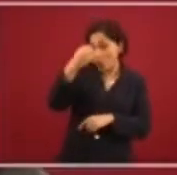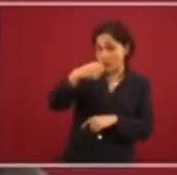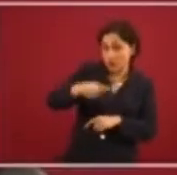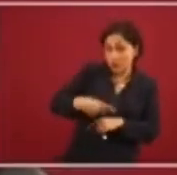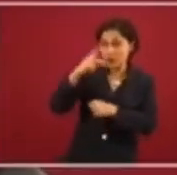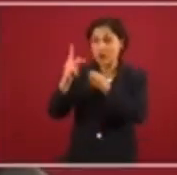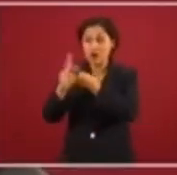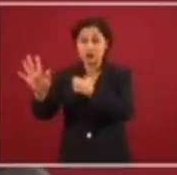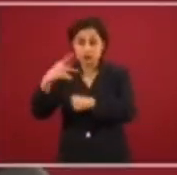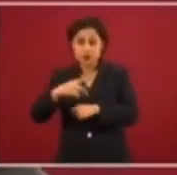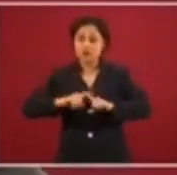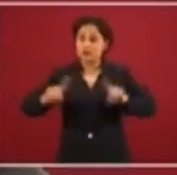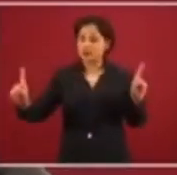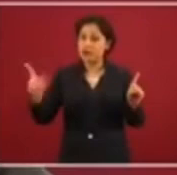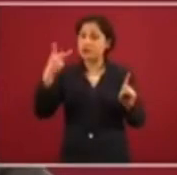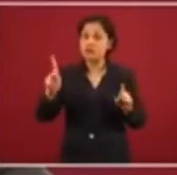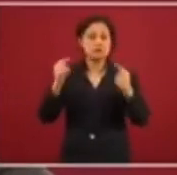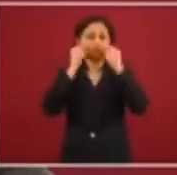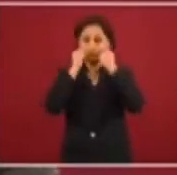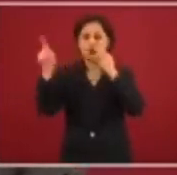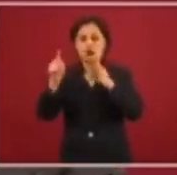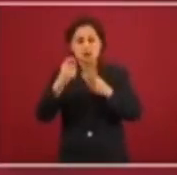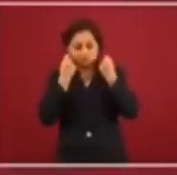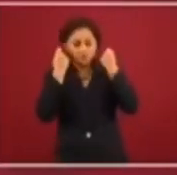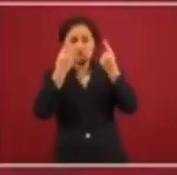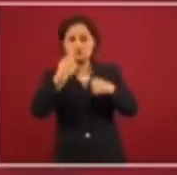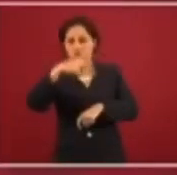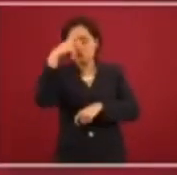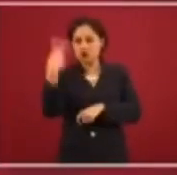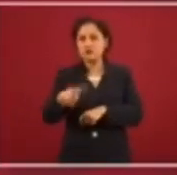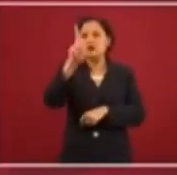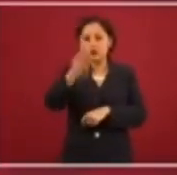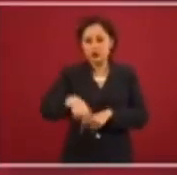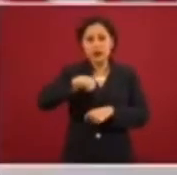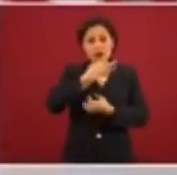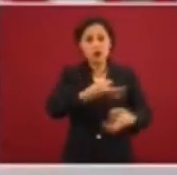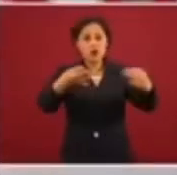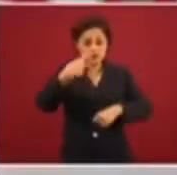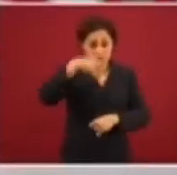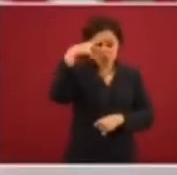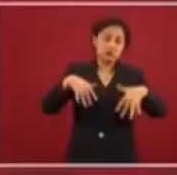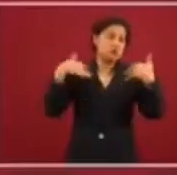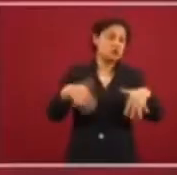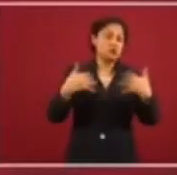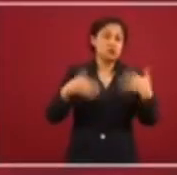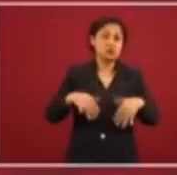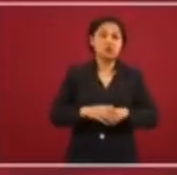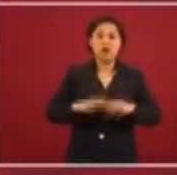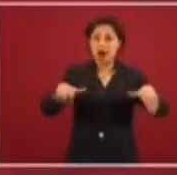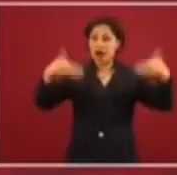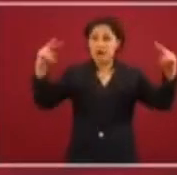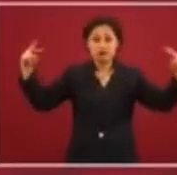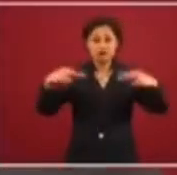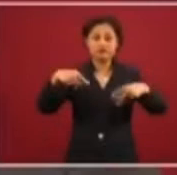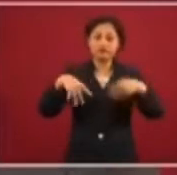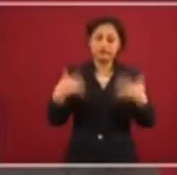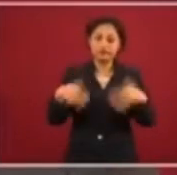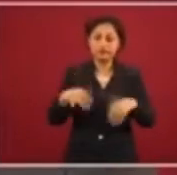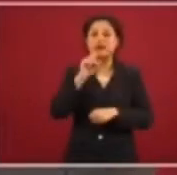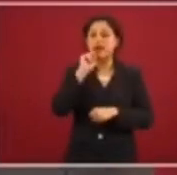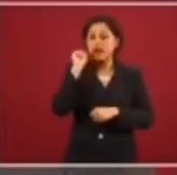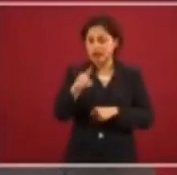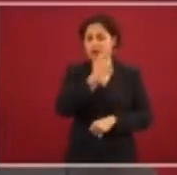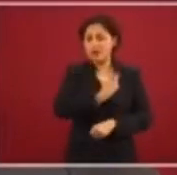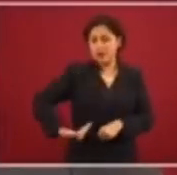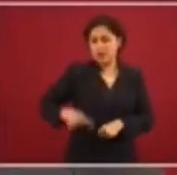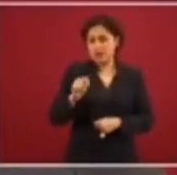un gran reconocimiento a nuestro país. Nos debemos de sentir muy orgullosos por la fama y la grandeza de México. Y la relación con el presidente